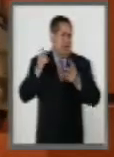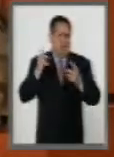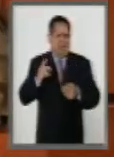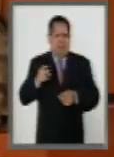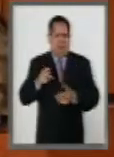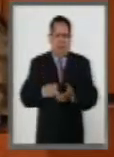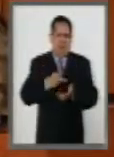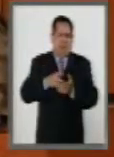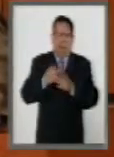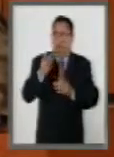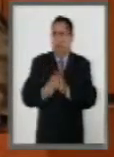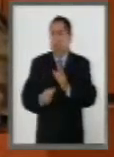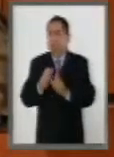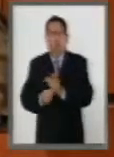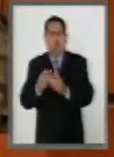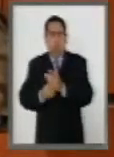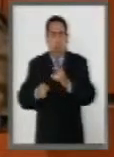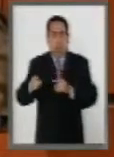incontables fugas